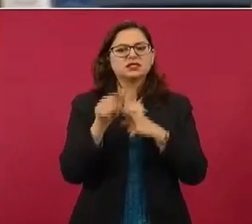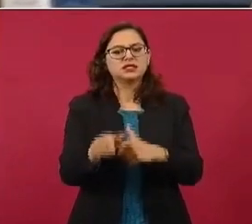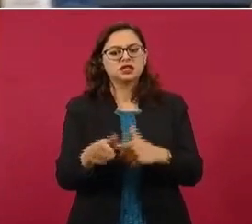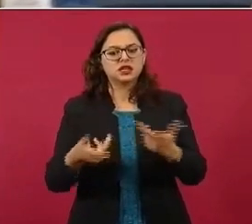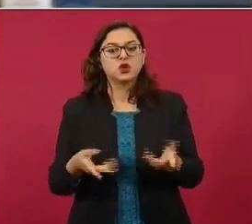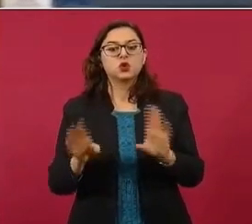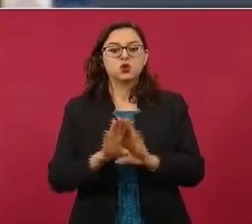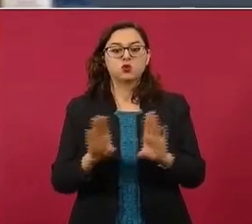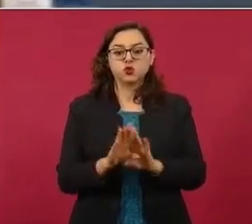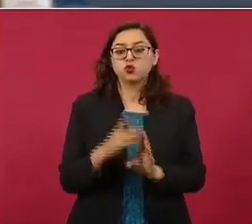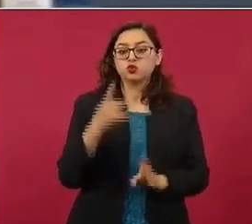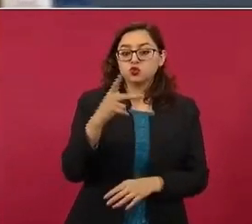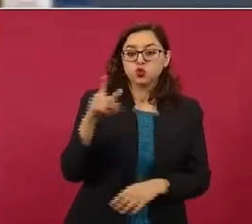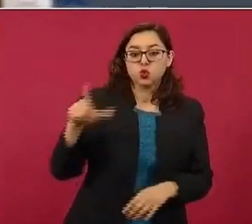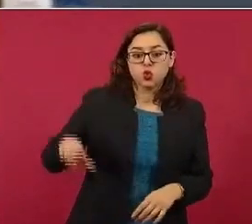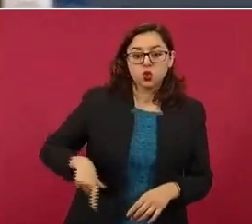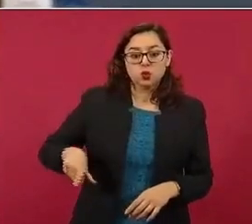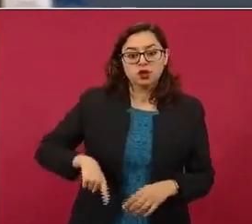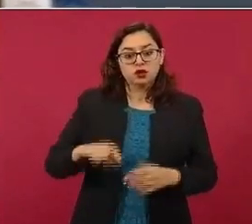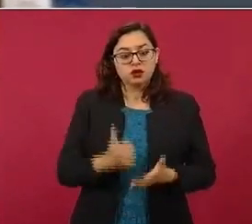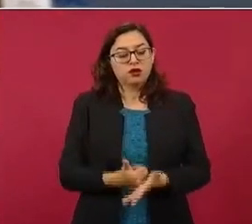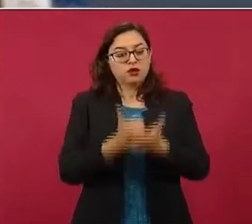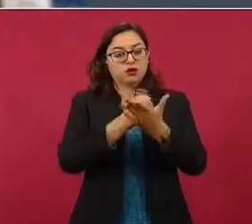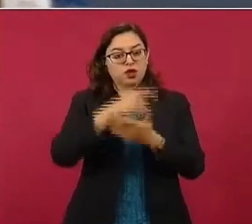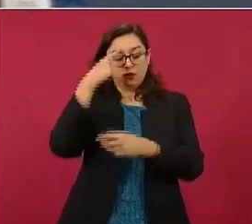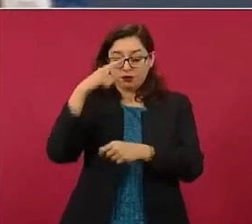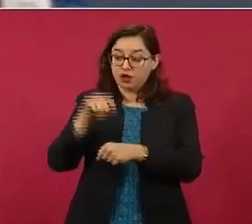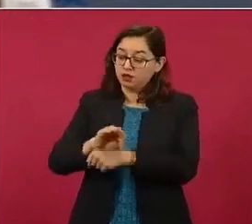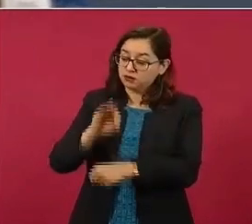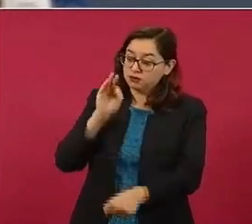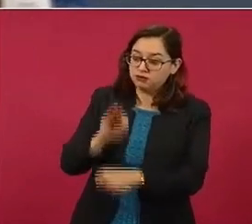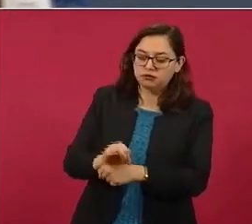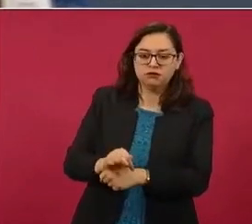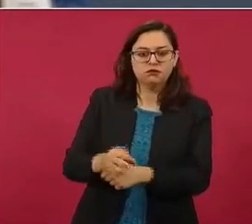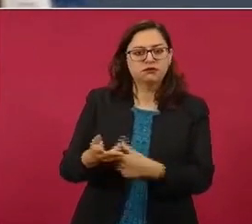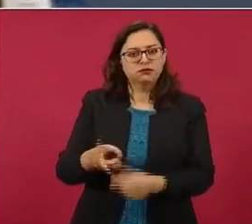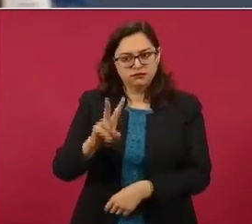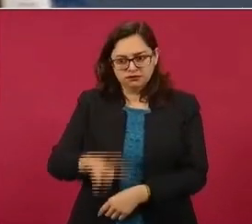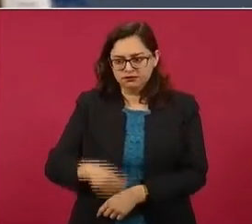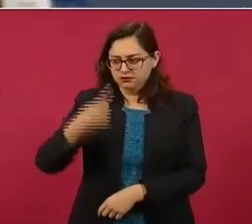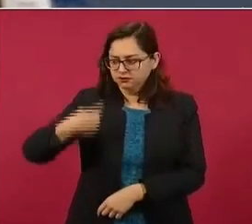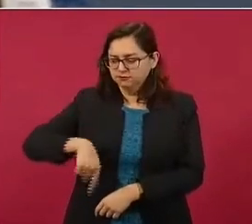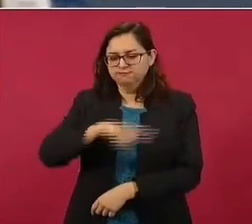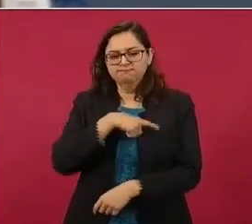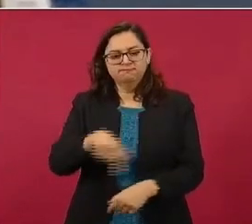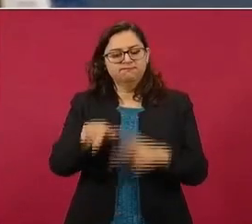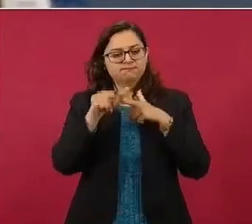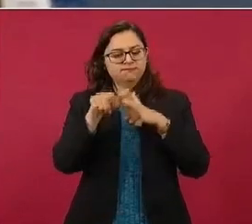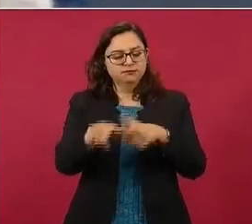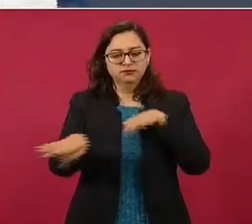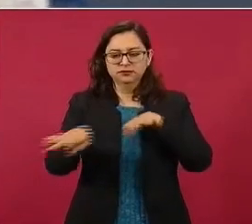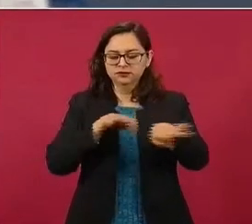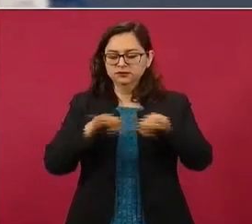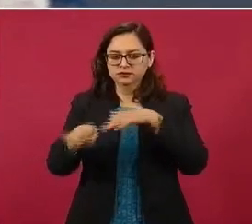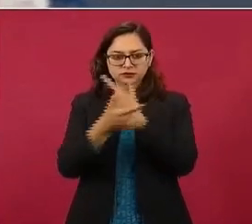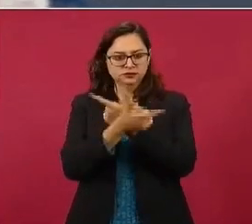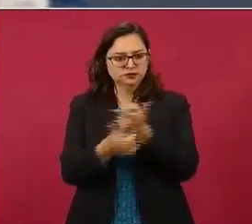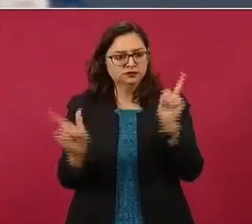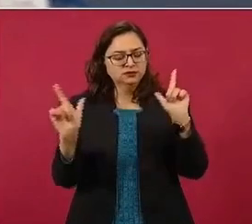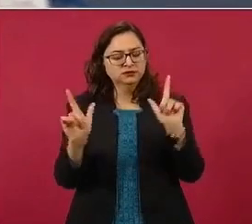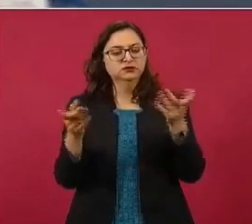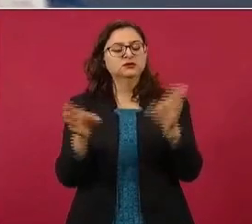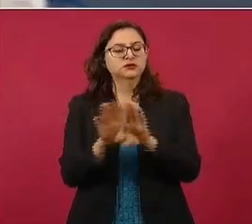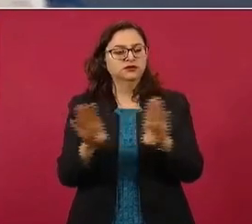dar su gobierno para que podamos, todo el gremio, continuar con el ejercicio de la libertad de prensa? Y